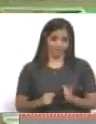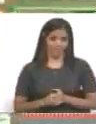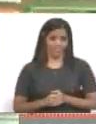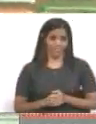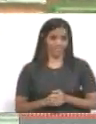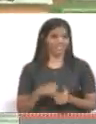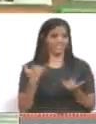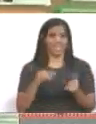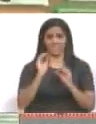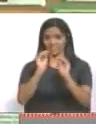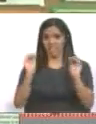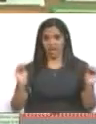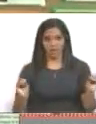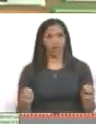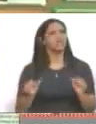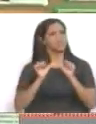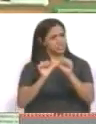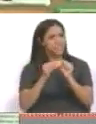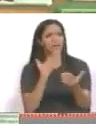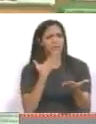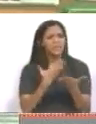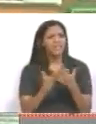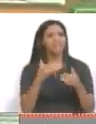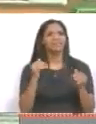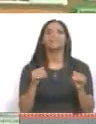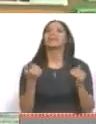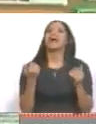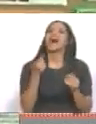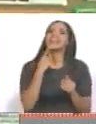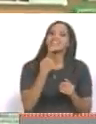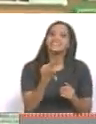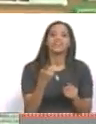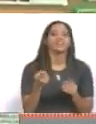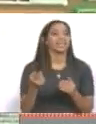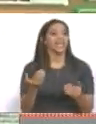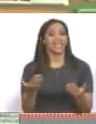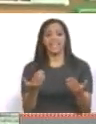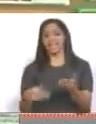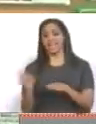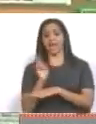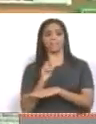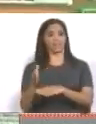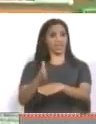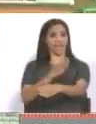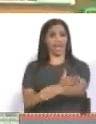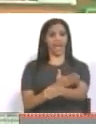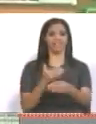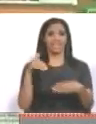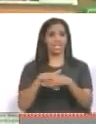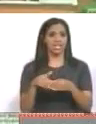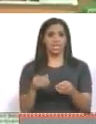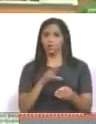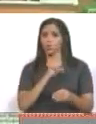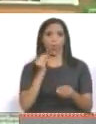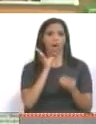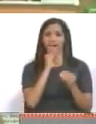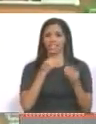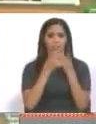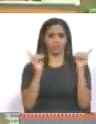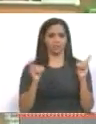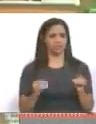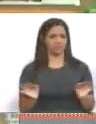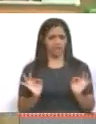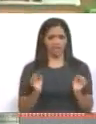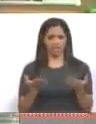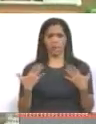ellos llamaron, viven pidiendo elecciones, ya andan diciendo que adelantar las elecciones parlamentarias es antidemocrático. Nadie está adelantando